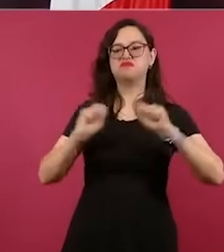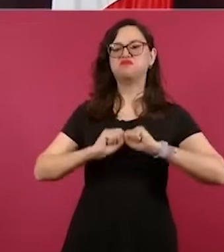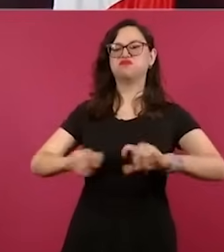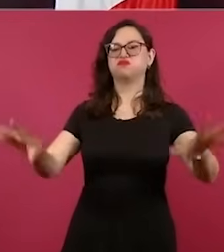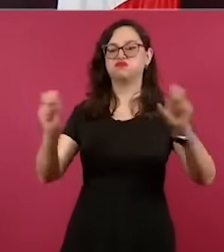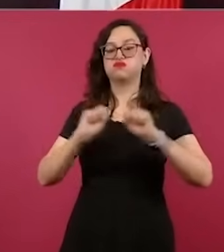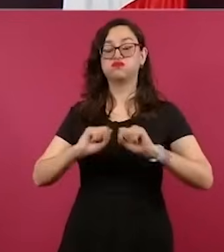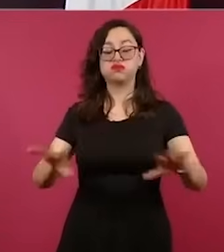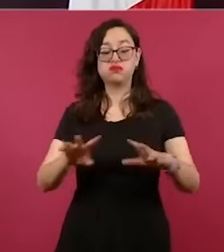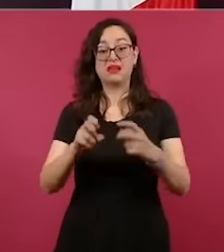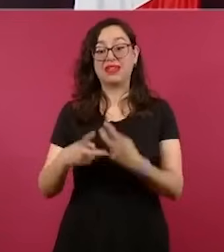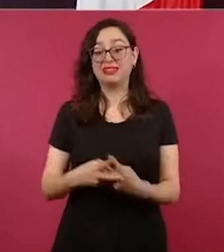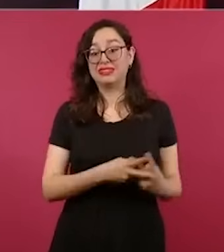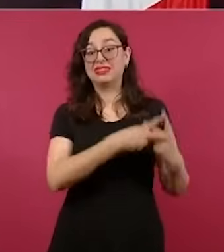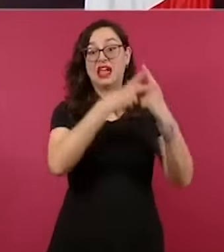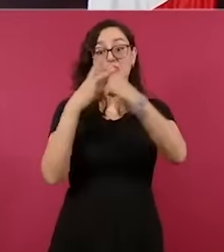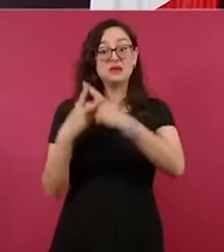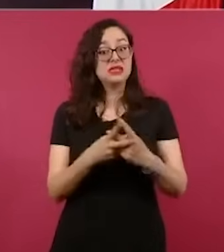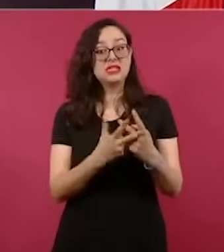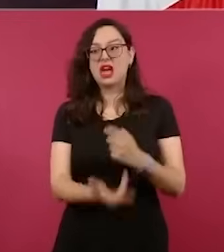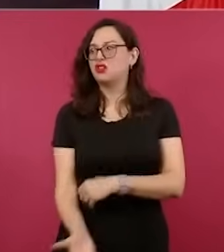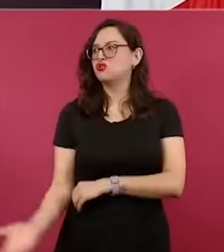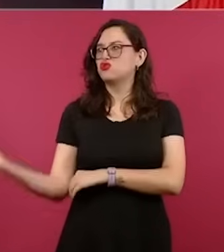a Televisa en particular.